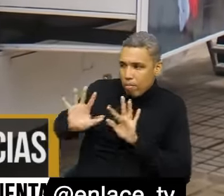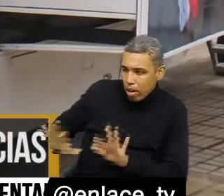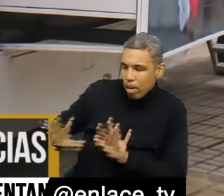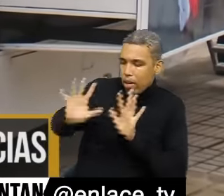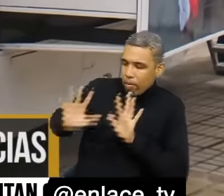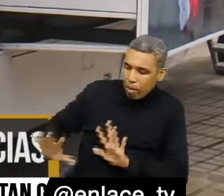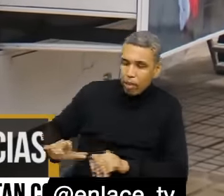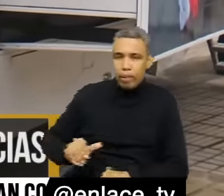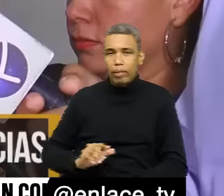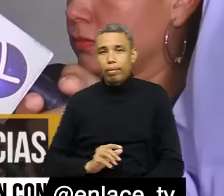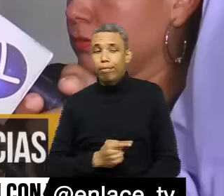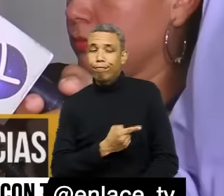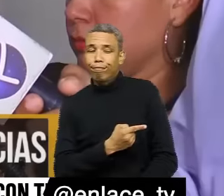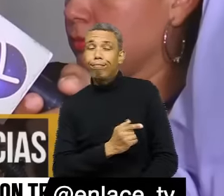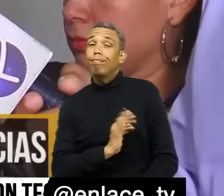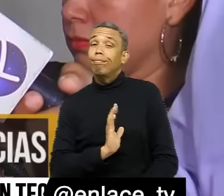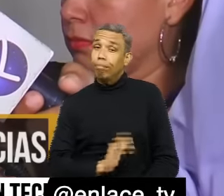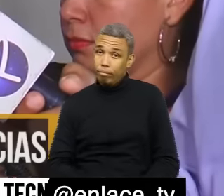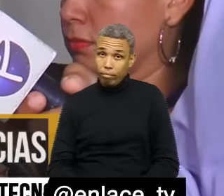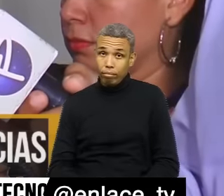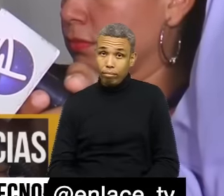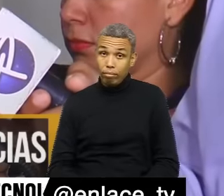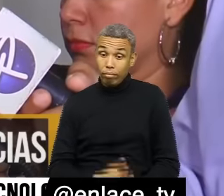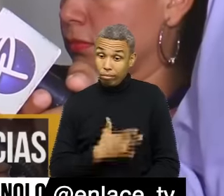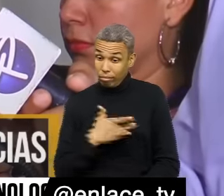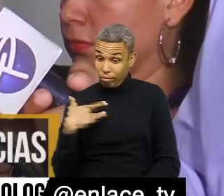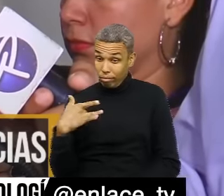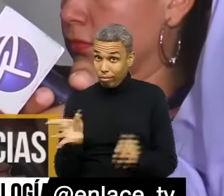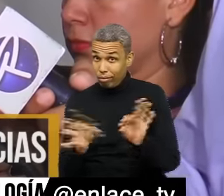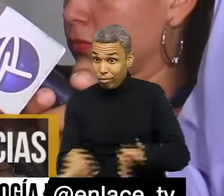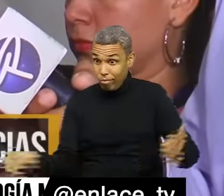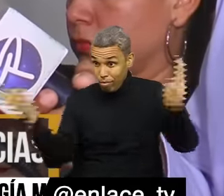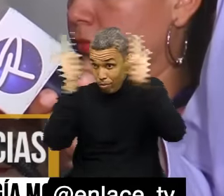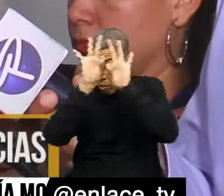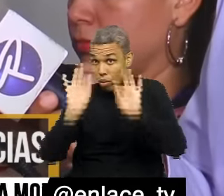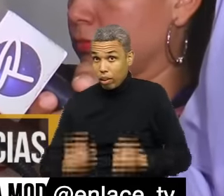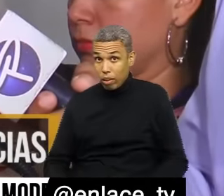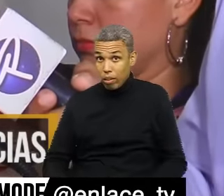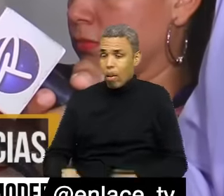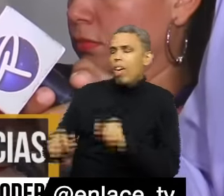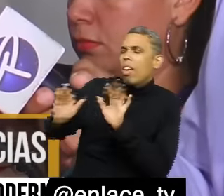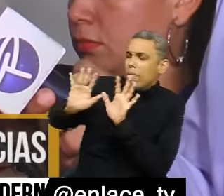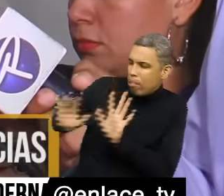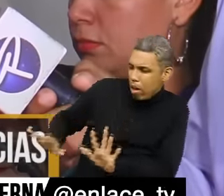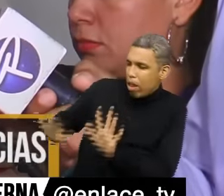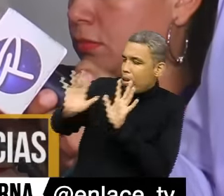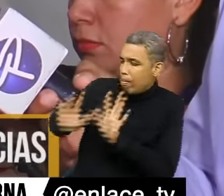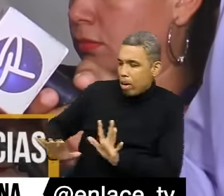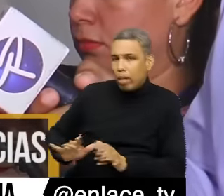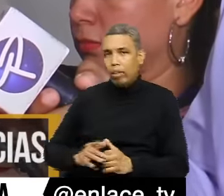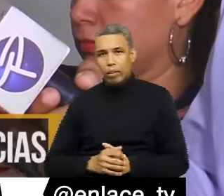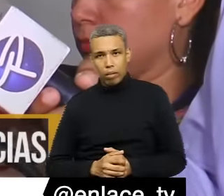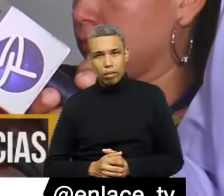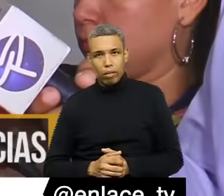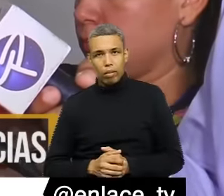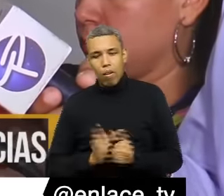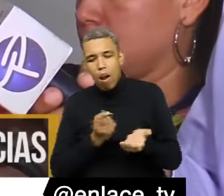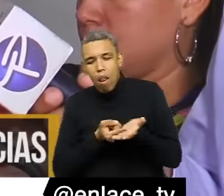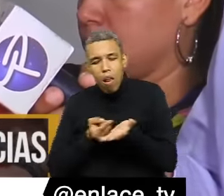para aprobar una simple donación a la S, se chuparon allá dándole